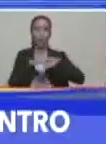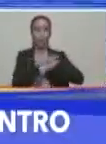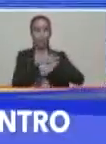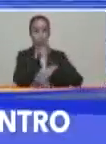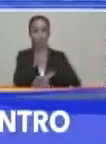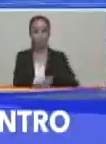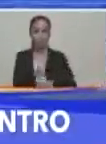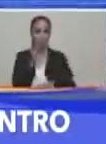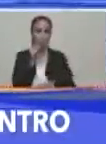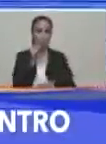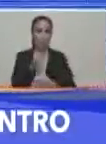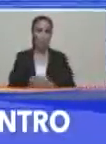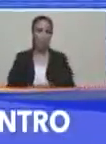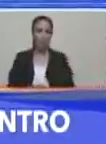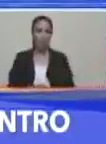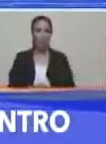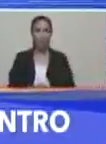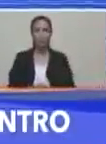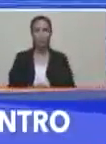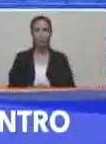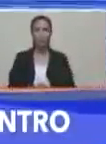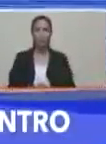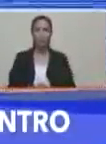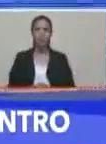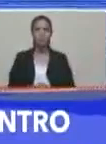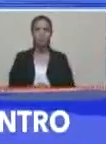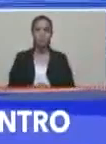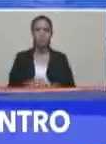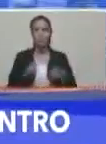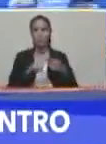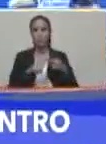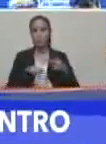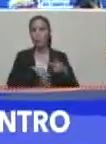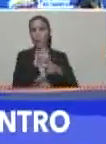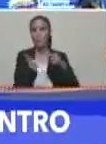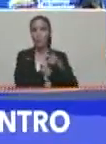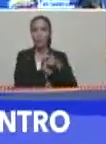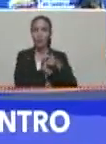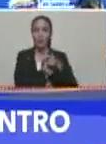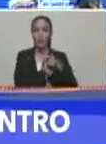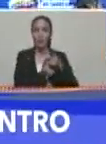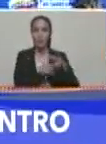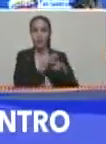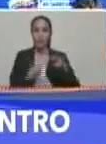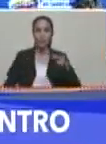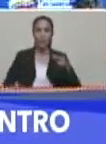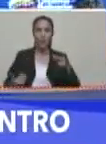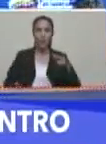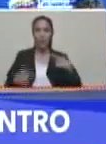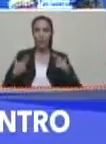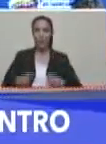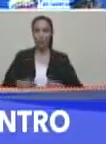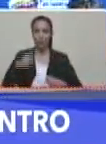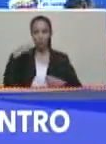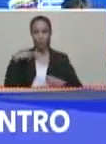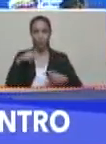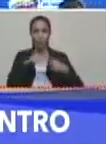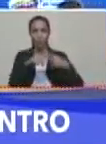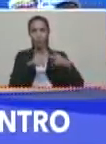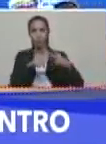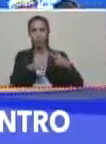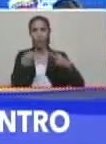Carlos Alvarado, doctor Carlos Alvarado, al vicepresidente del socialismo, profesor